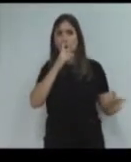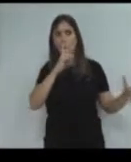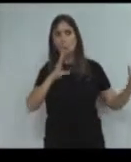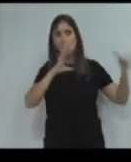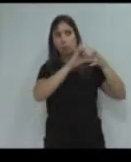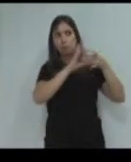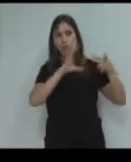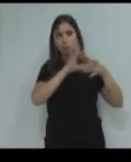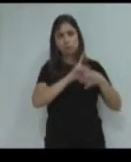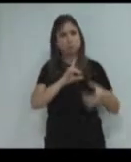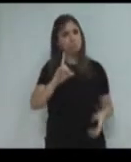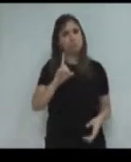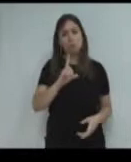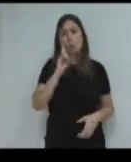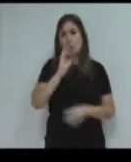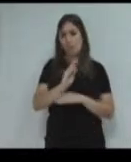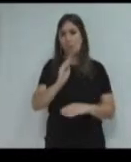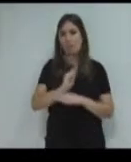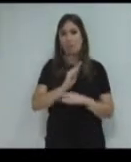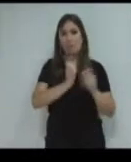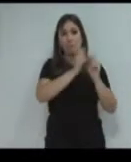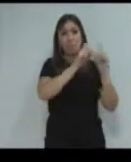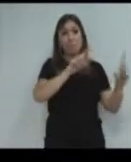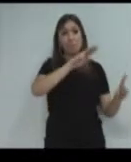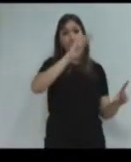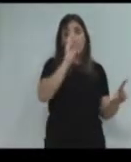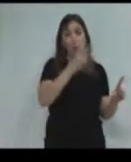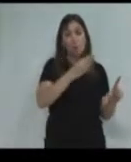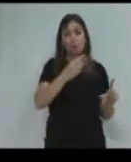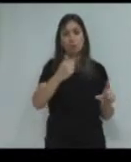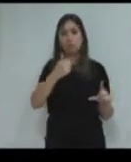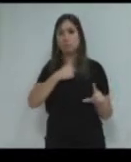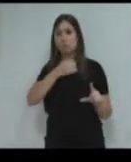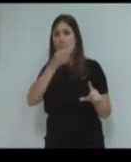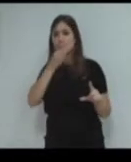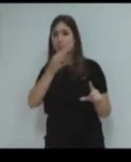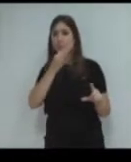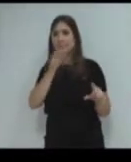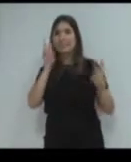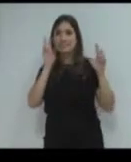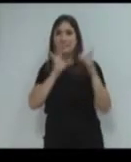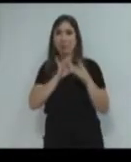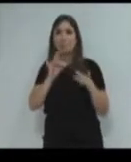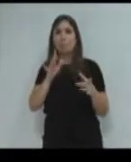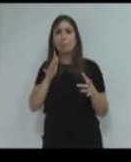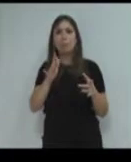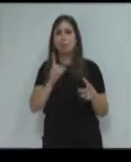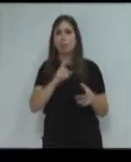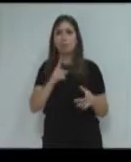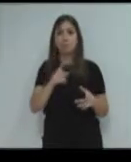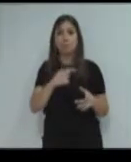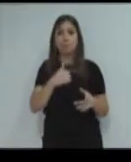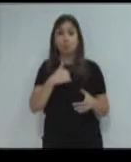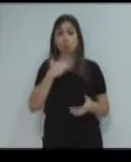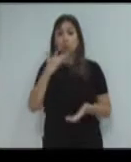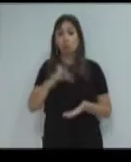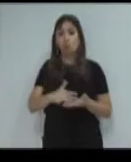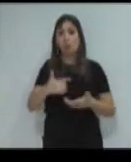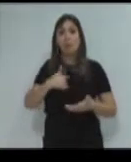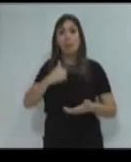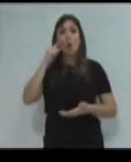seamos lo mismo. Sí, eso no puede ser. Claro, yo lo entiendo porque se me ha dado el caso que me han entregado un contrato en